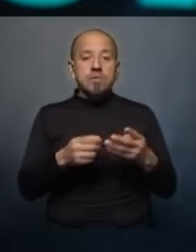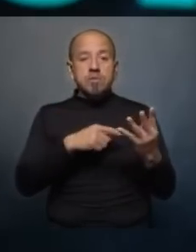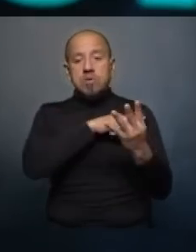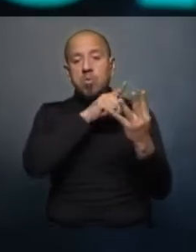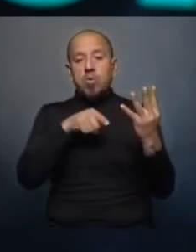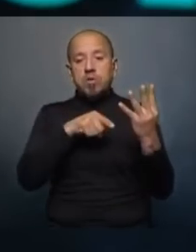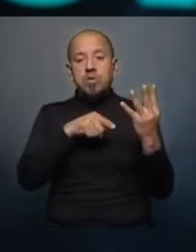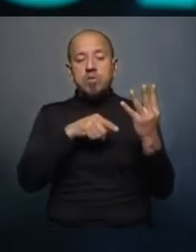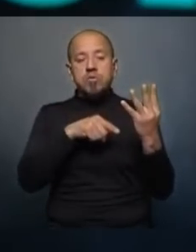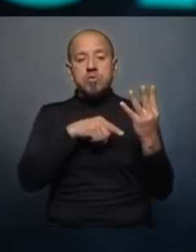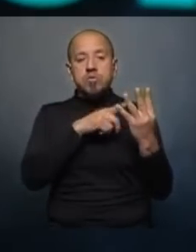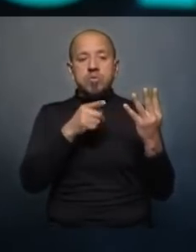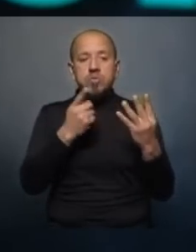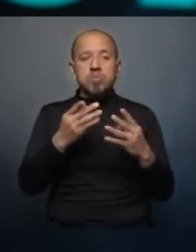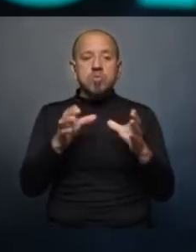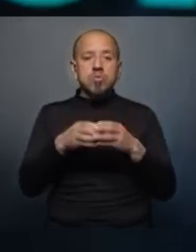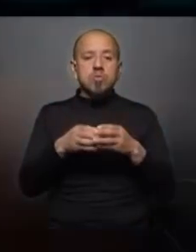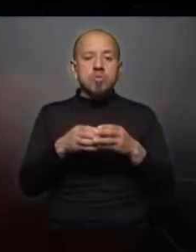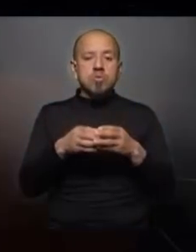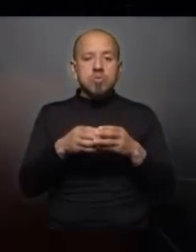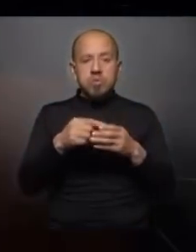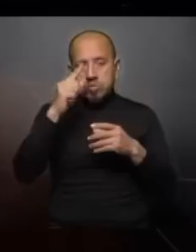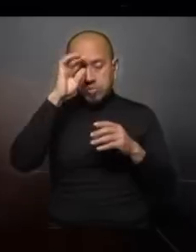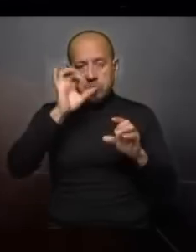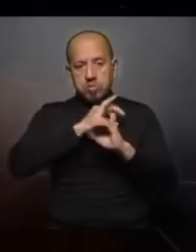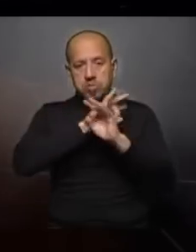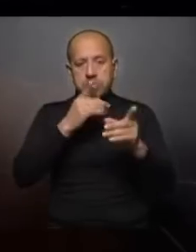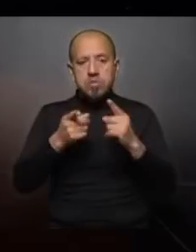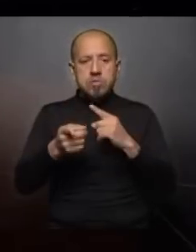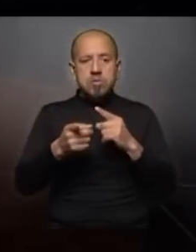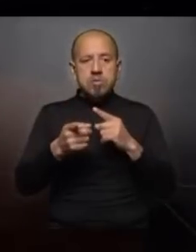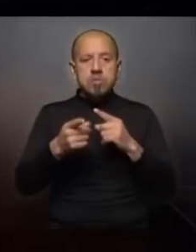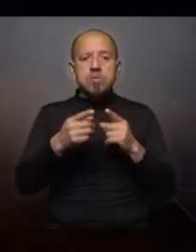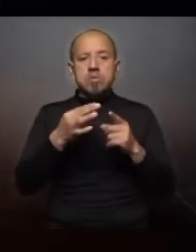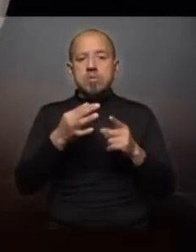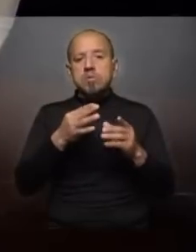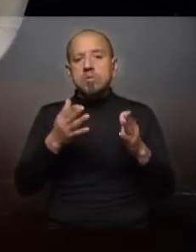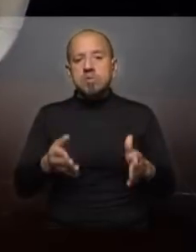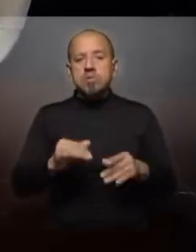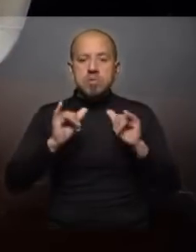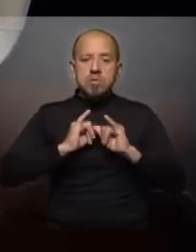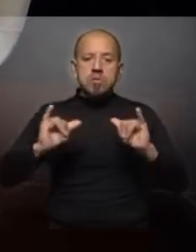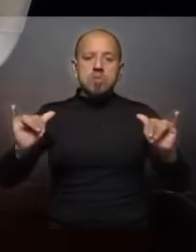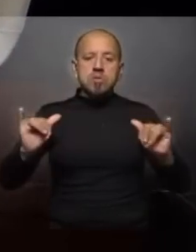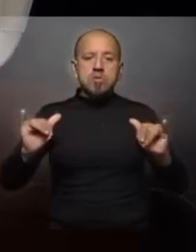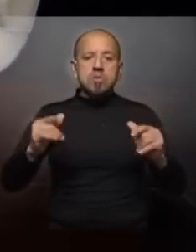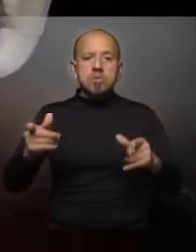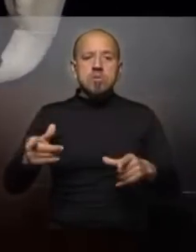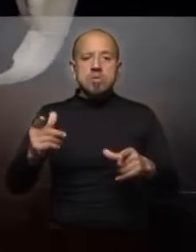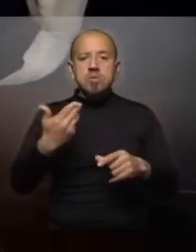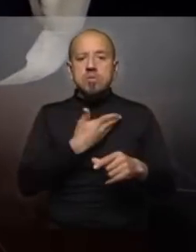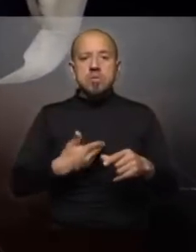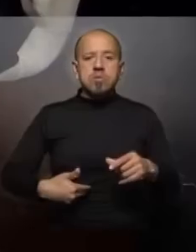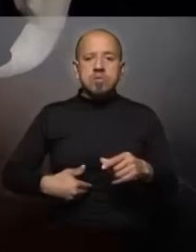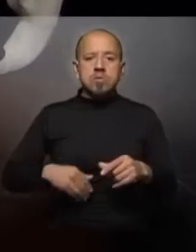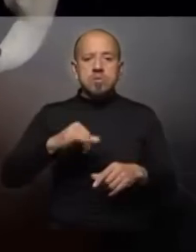presentamos para conducir el sindicato claramente y en forma bastante explícita fue promovida por actores del gobierno juntos